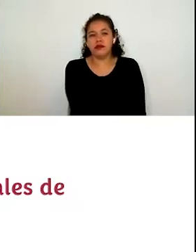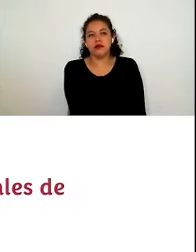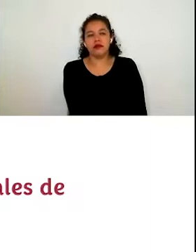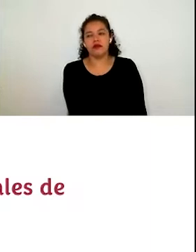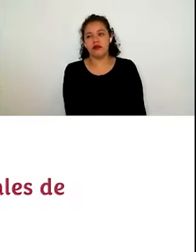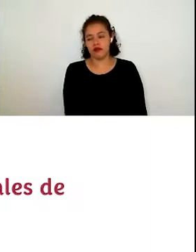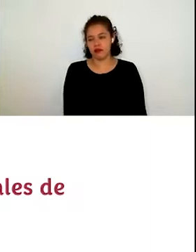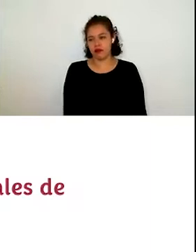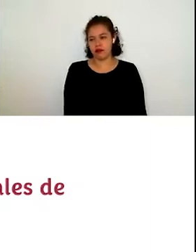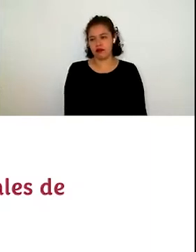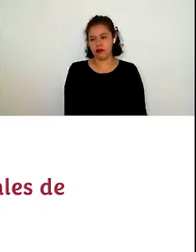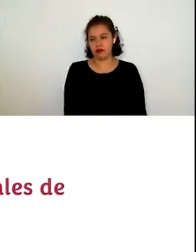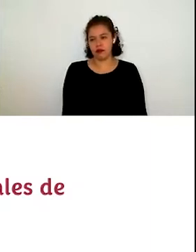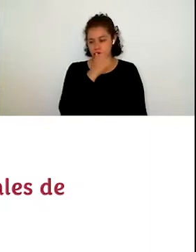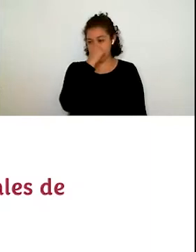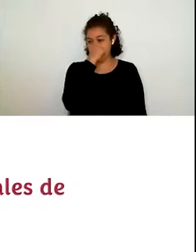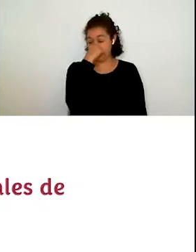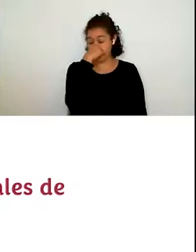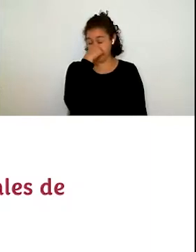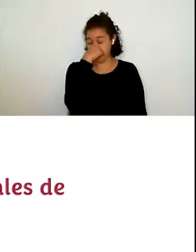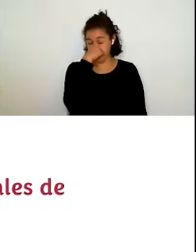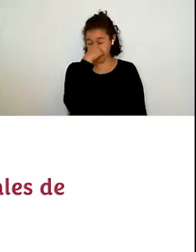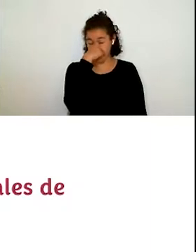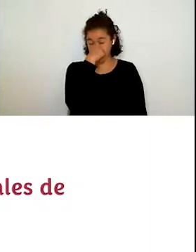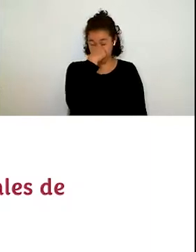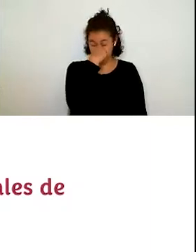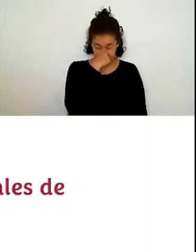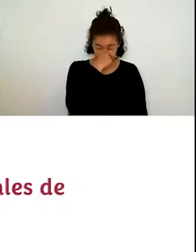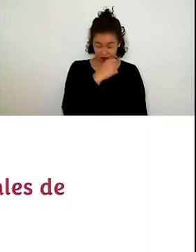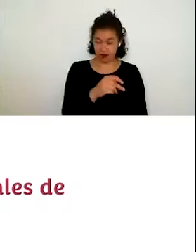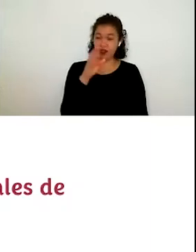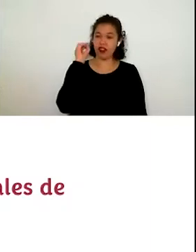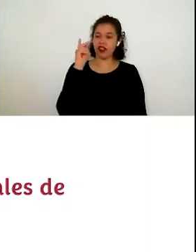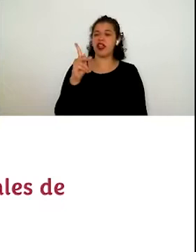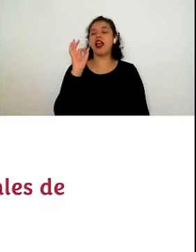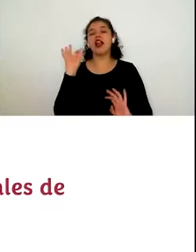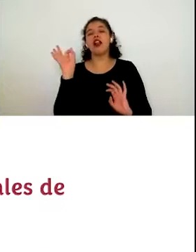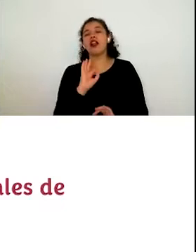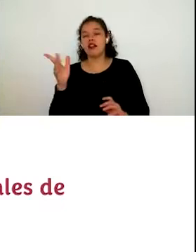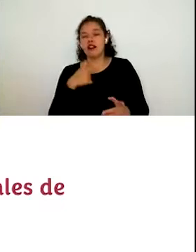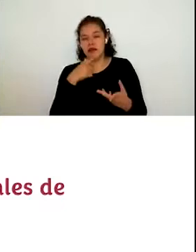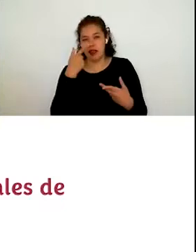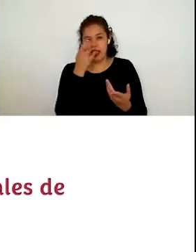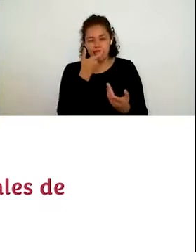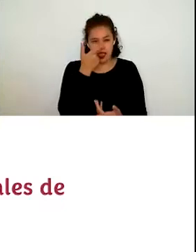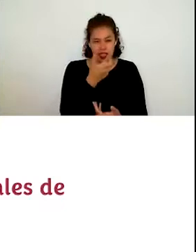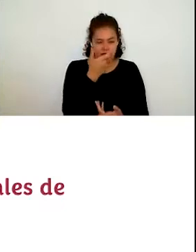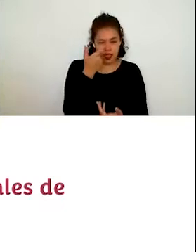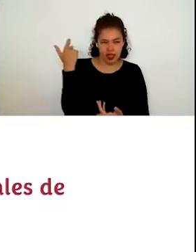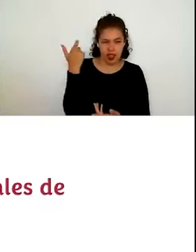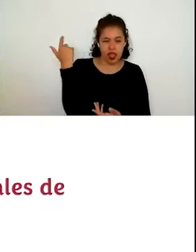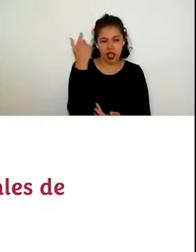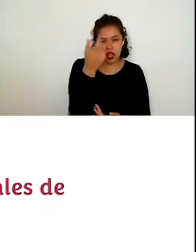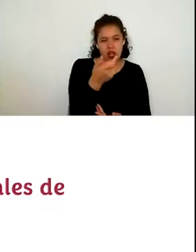Ok. En el caso de inversiones y gastos que no estén previstos en el